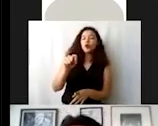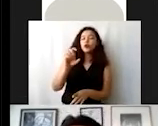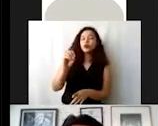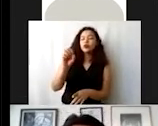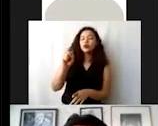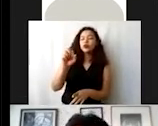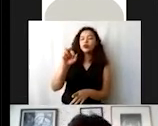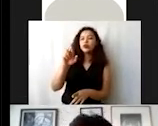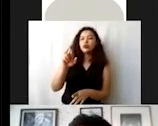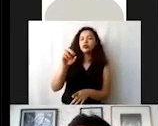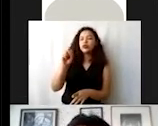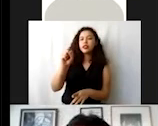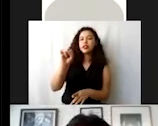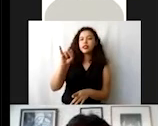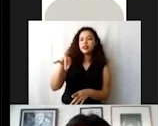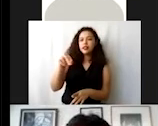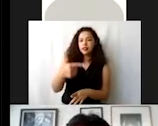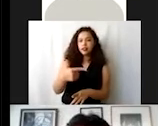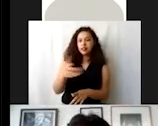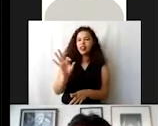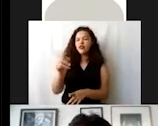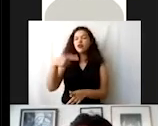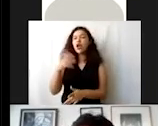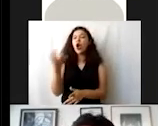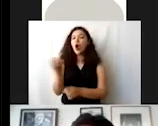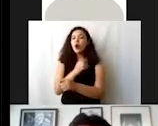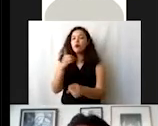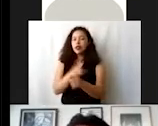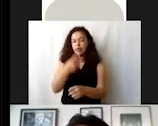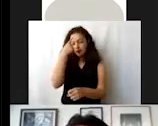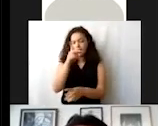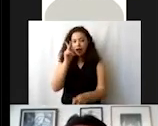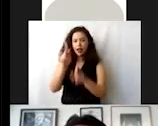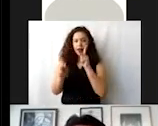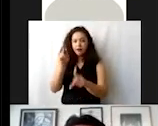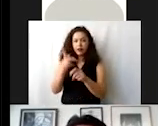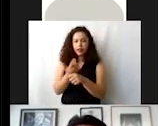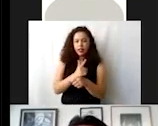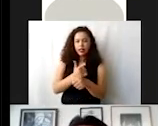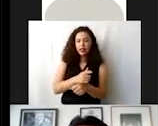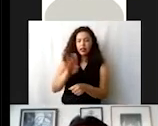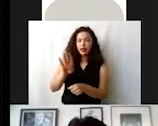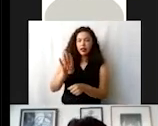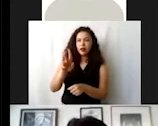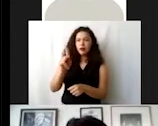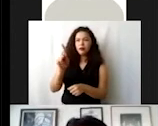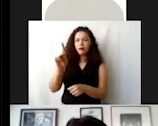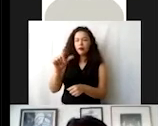mejor la oportunidad de asistir a una plática con el licenciado Payán respecto a